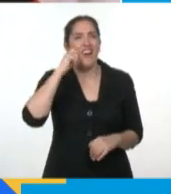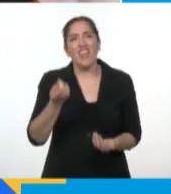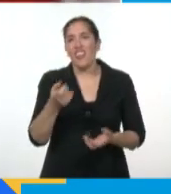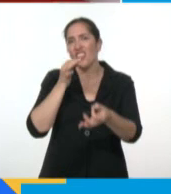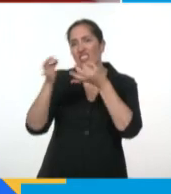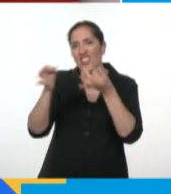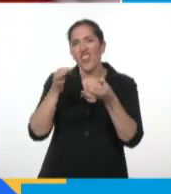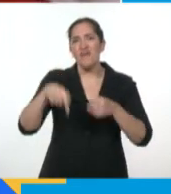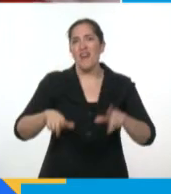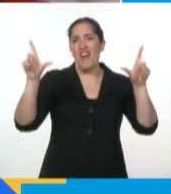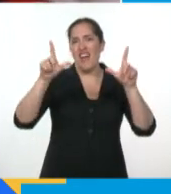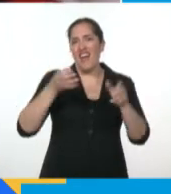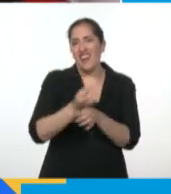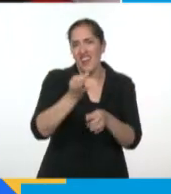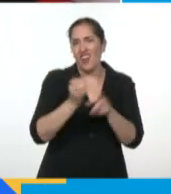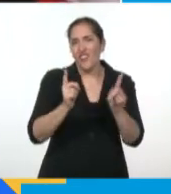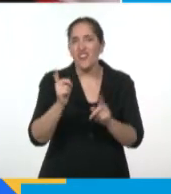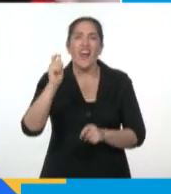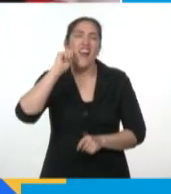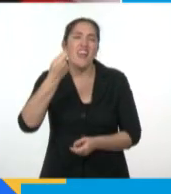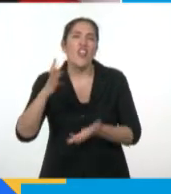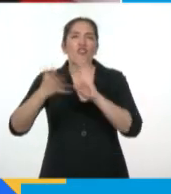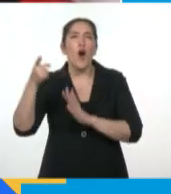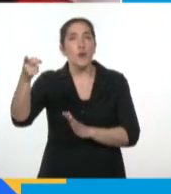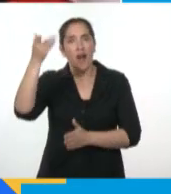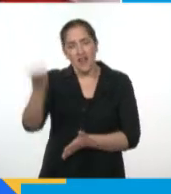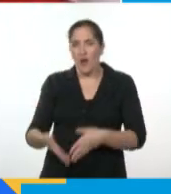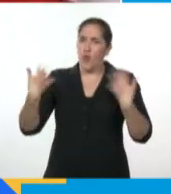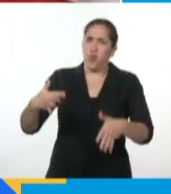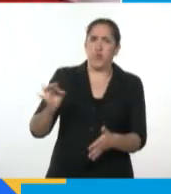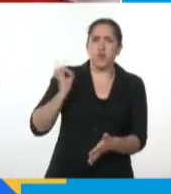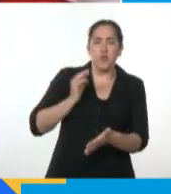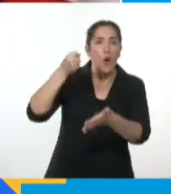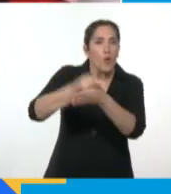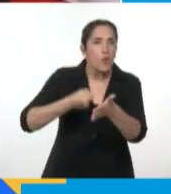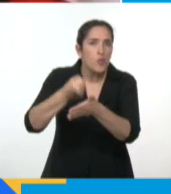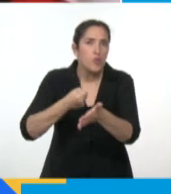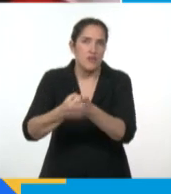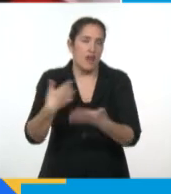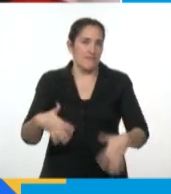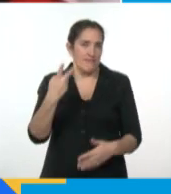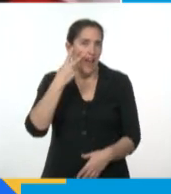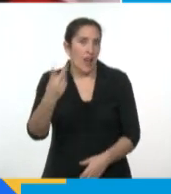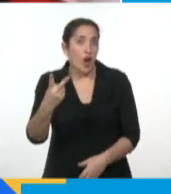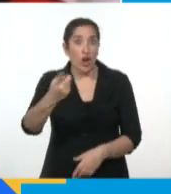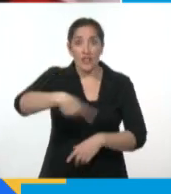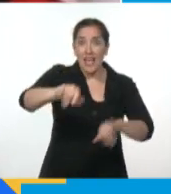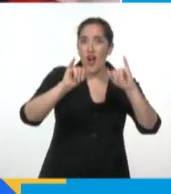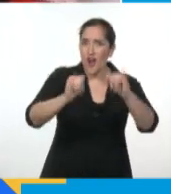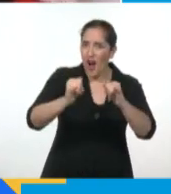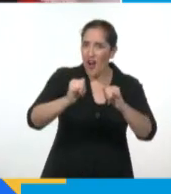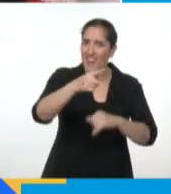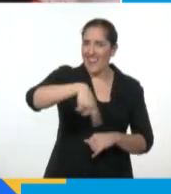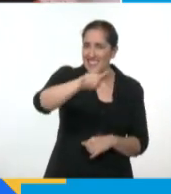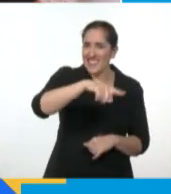Seguimos Educando. Gracias por tu calidez y por tu lucha de tantos años, porque la verdad que hay que reconocer, así como los jóvenes